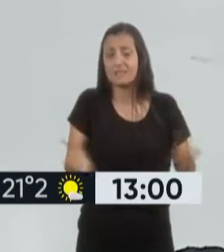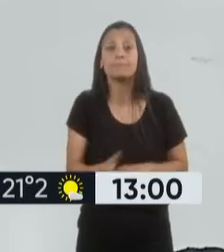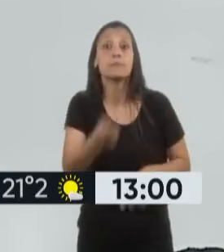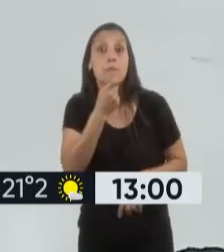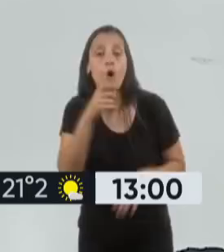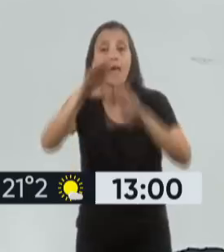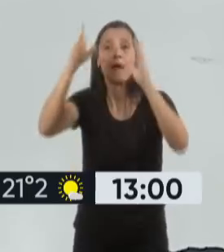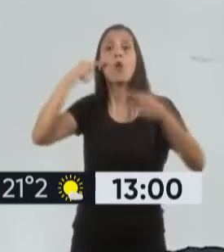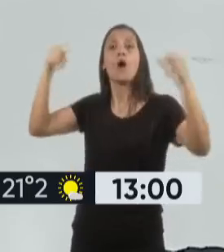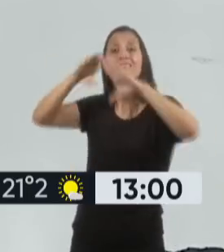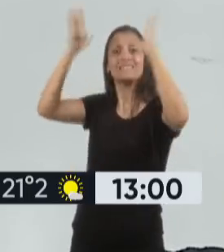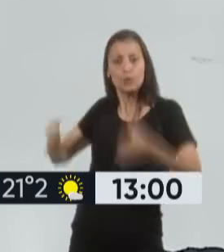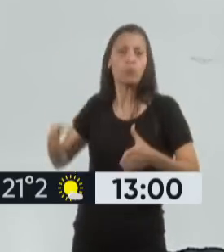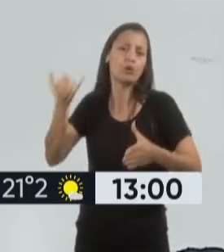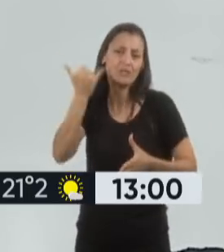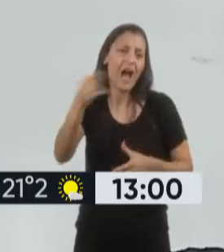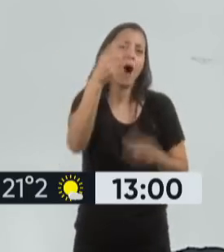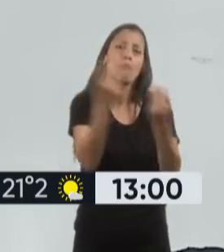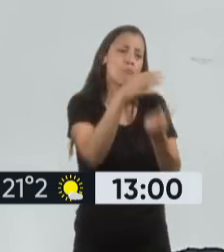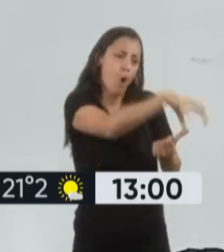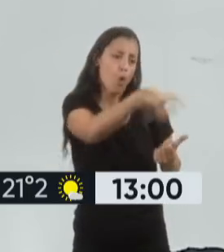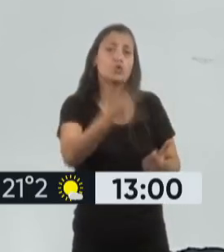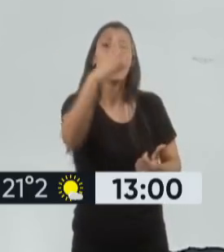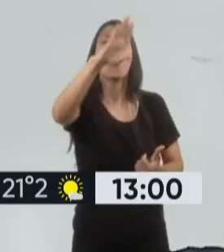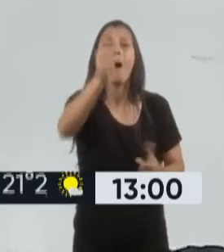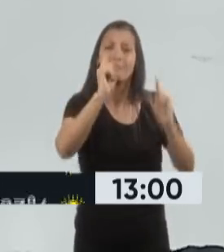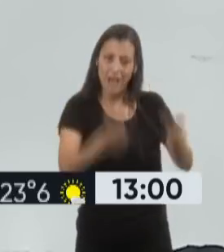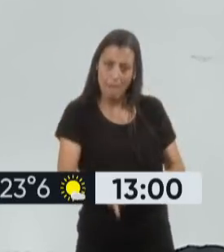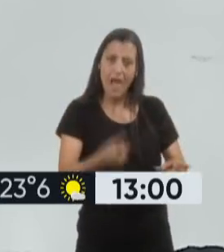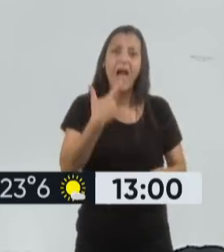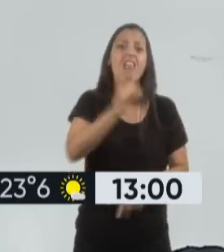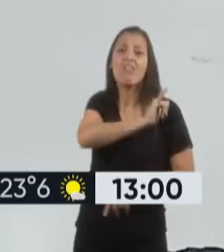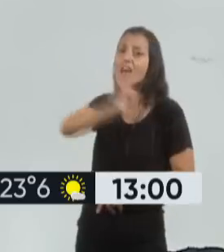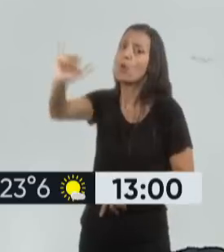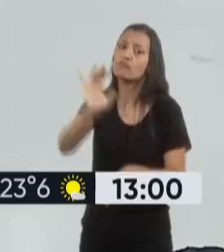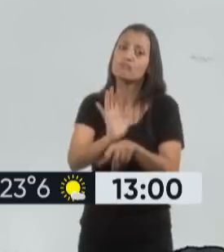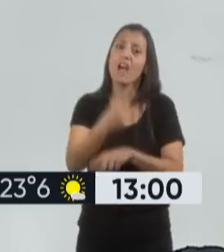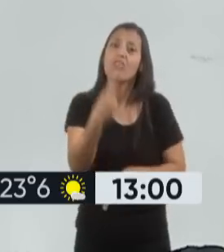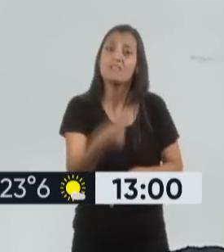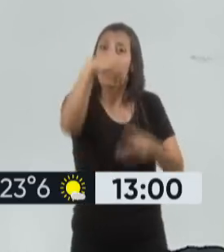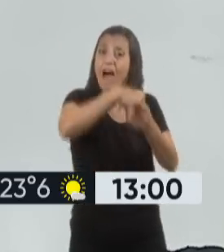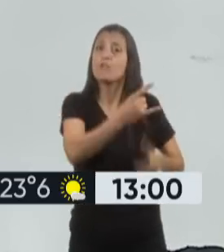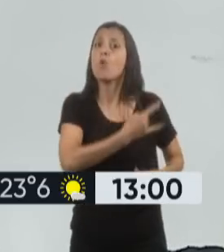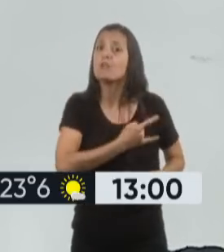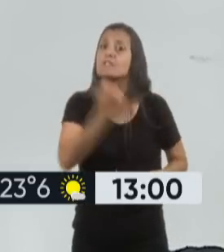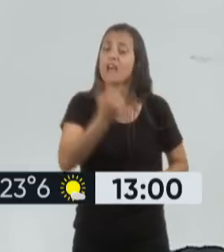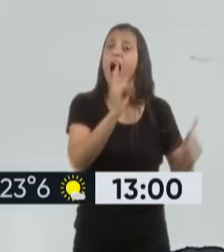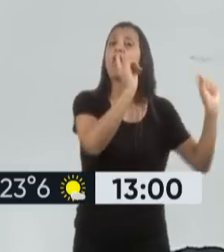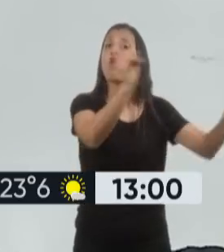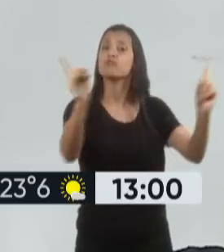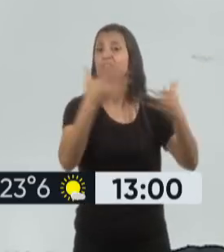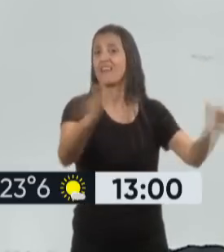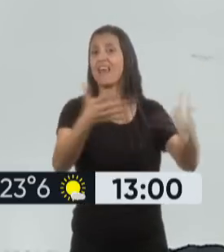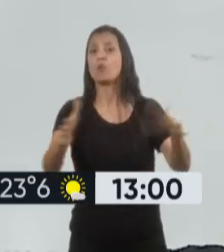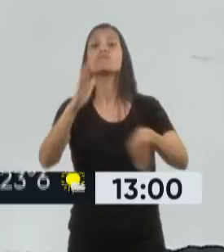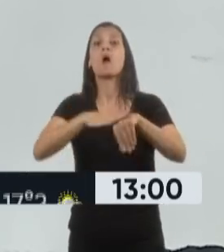en el Instituto Balseiro y en otros lugares. La gente de la UBA también denuncia que los profesores están yendo de la universidad por una cuestión salarial. Y